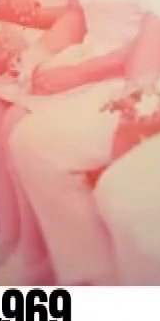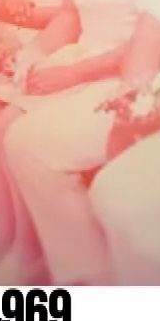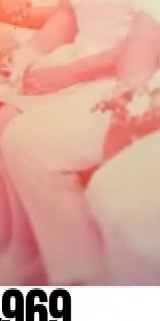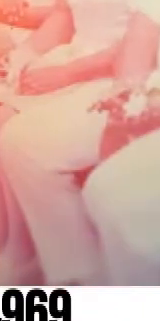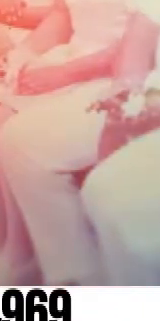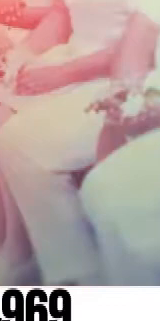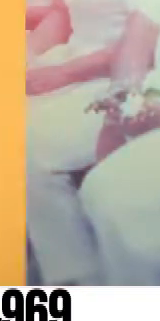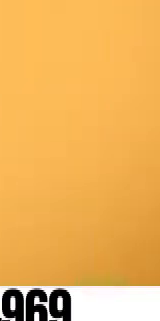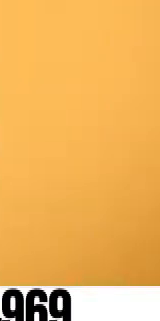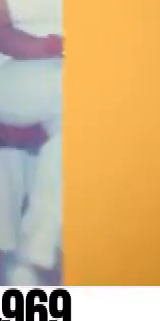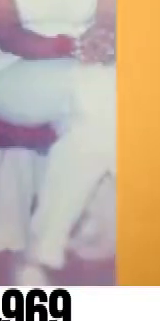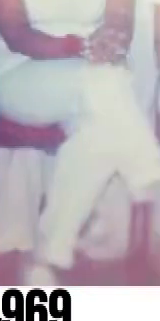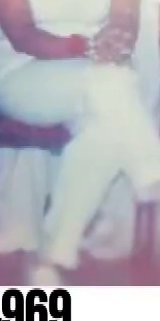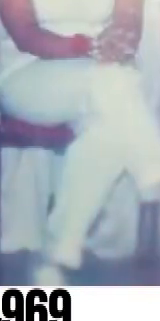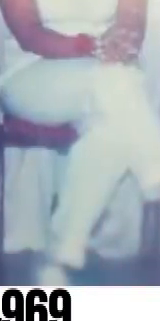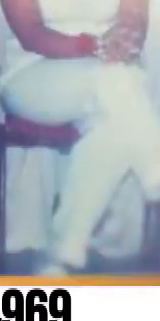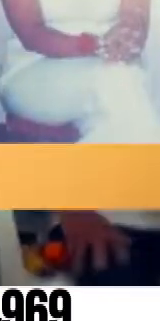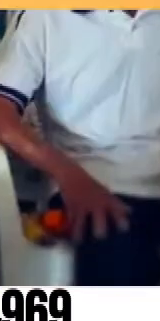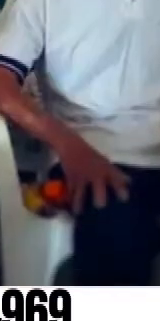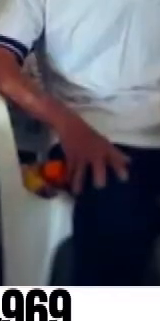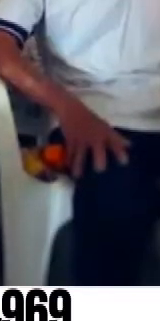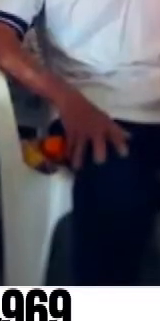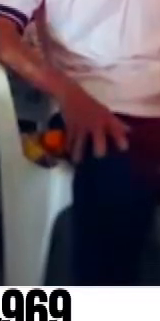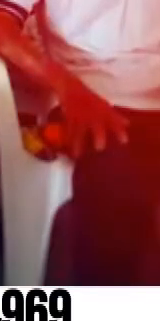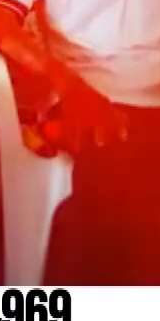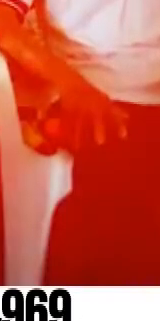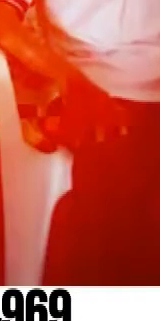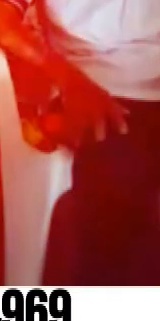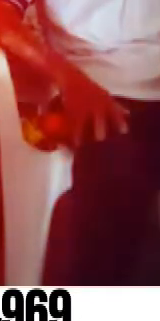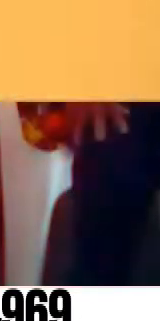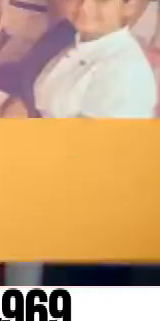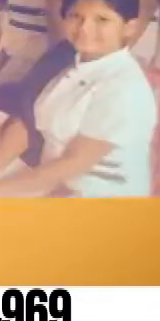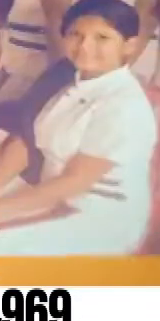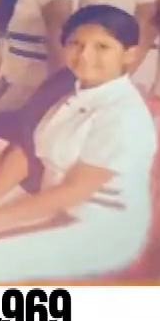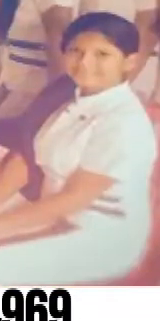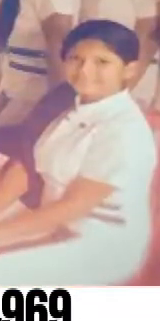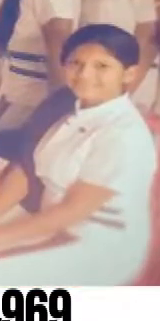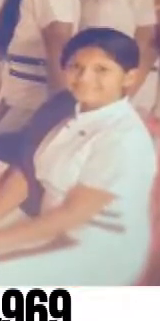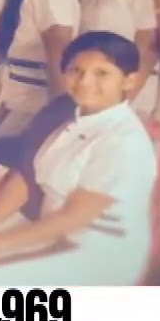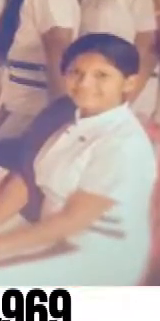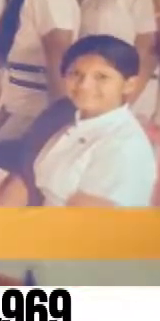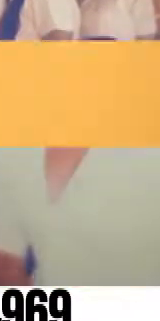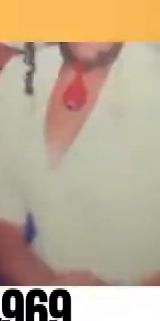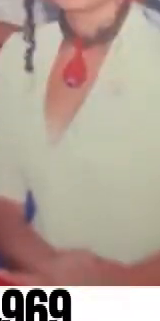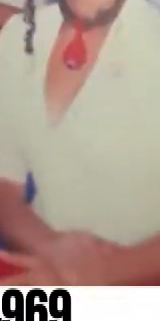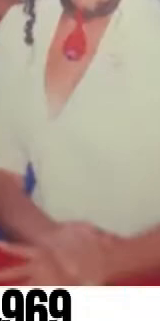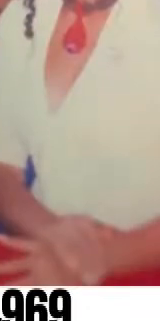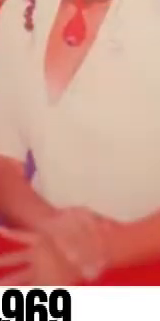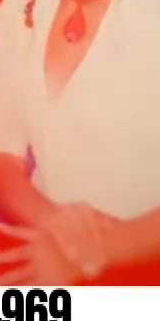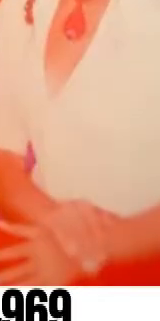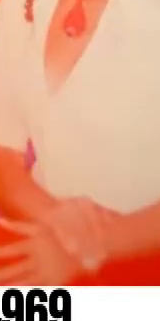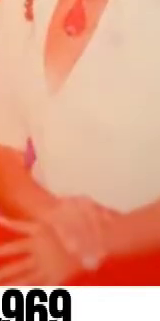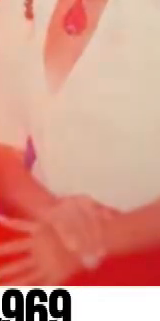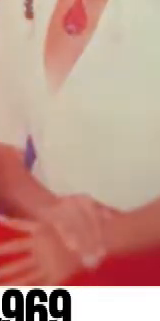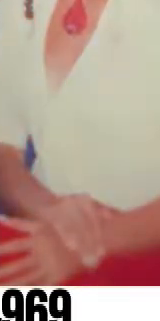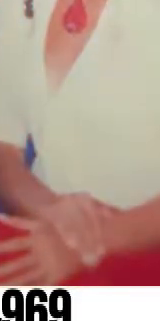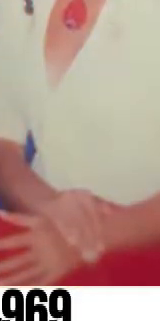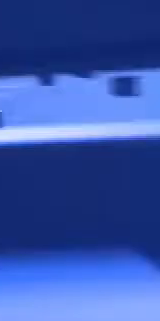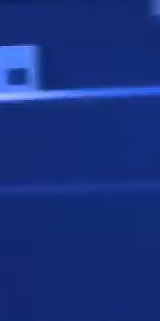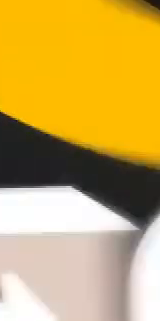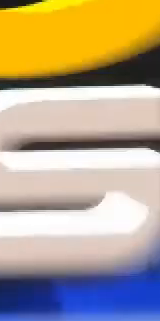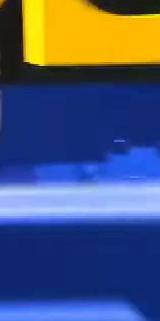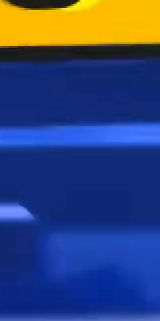la celebración de sus 20 años comprometidos con la excelencia los días 28 y 29 de julio en la ciudad de Barranca